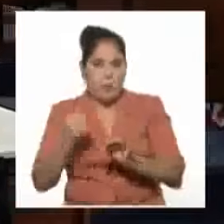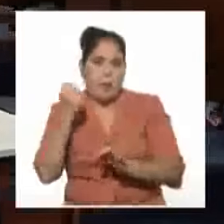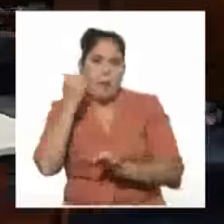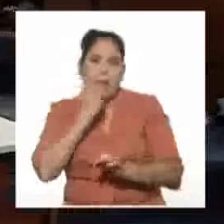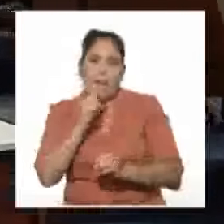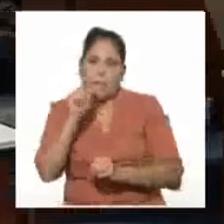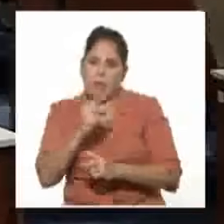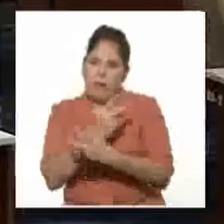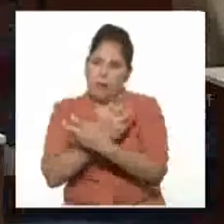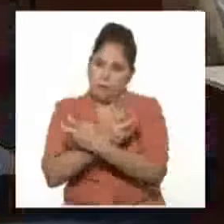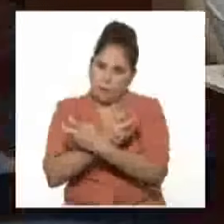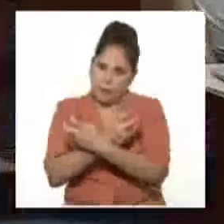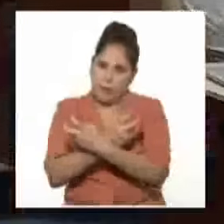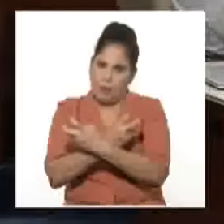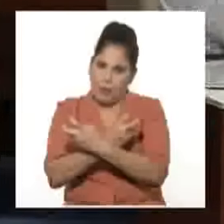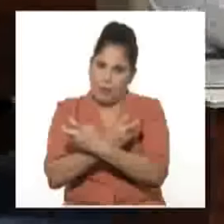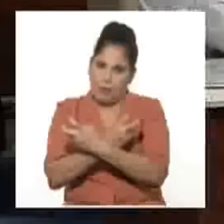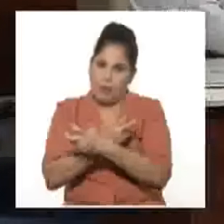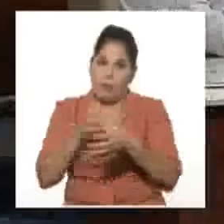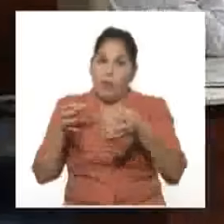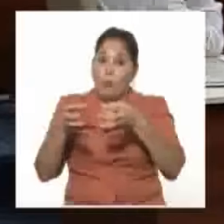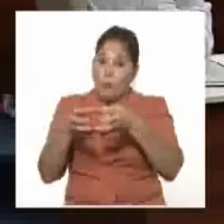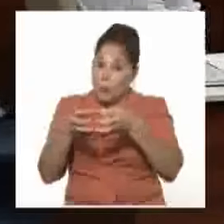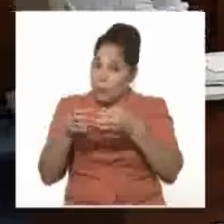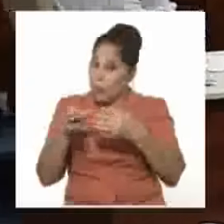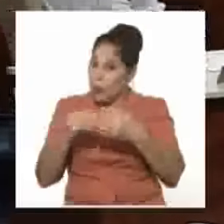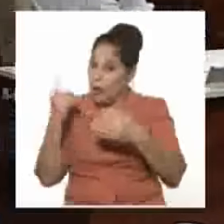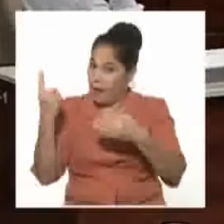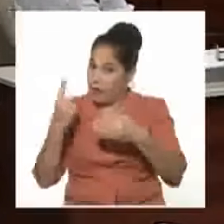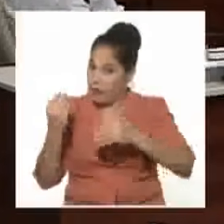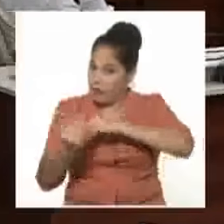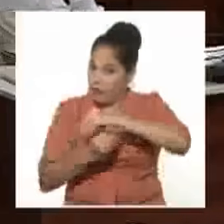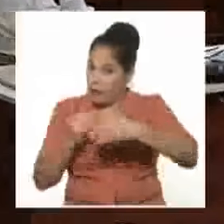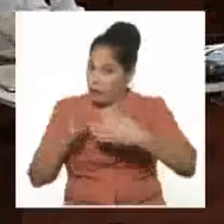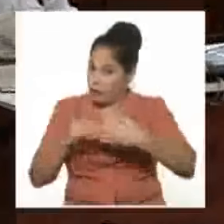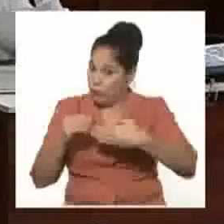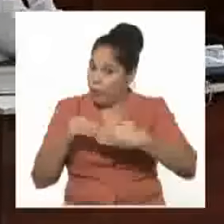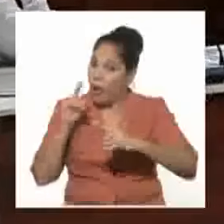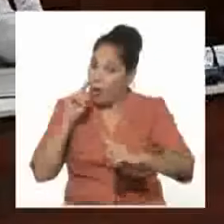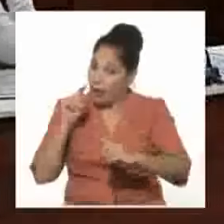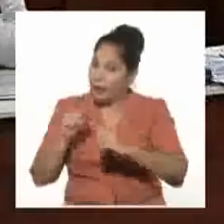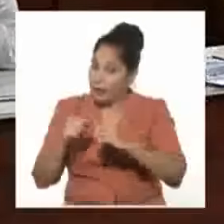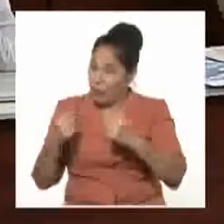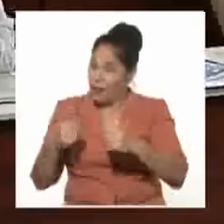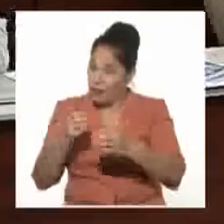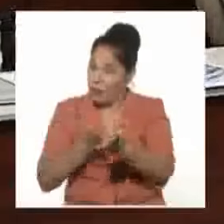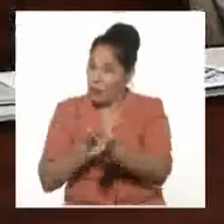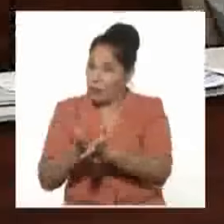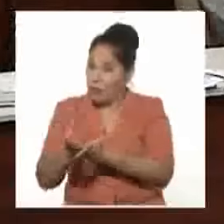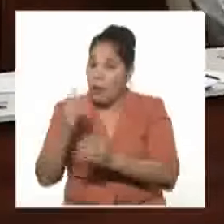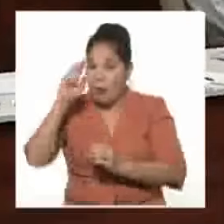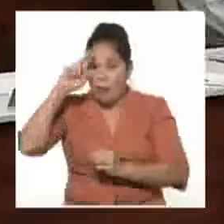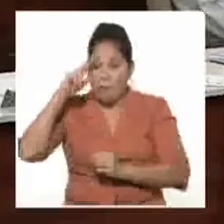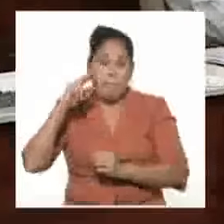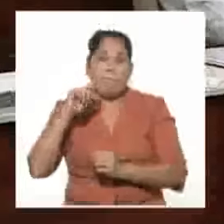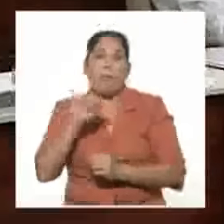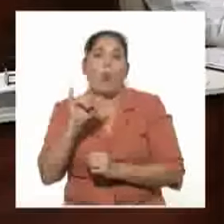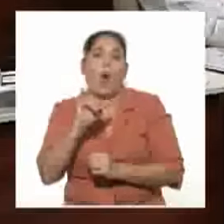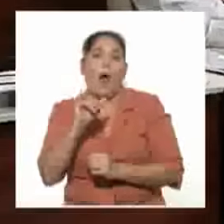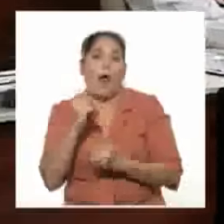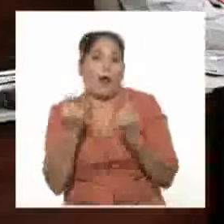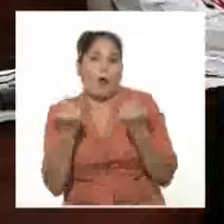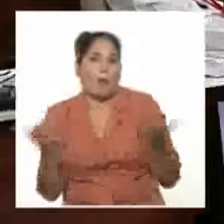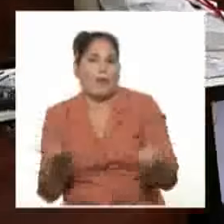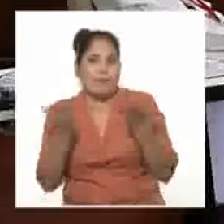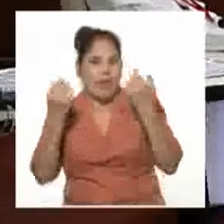vulnerables. En cuanto a la unificación cambiaria, es un objetivo irrenunciable para la salud económica del país que debemos